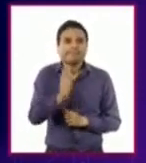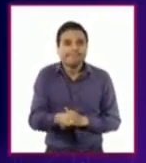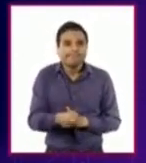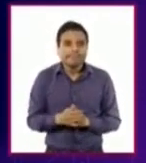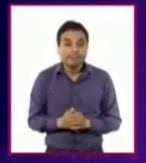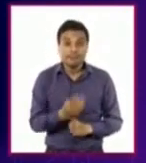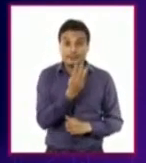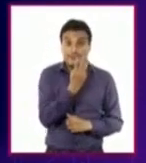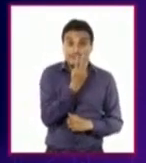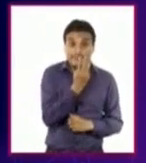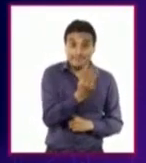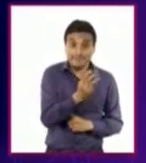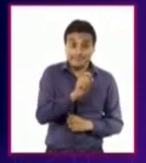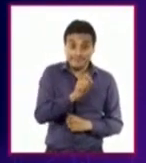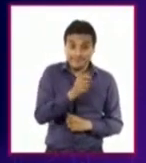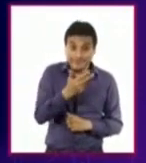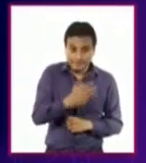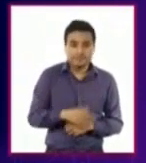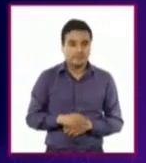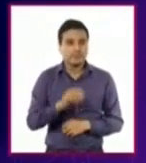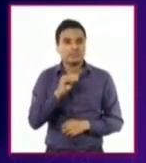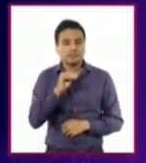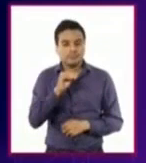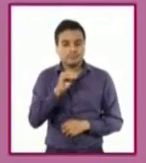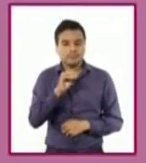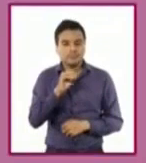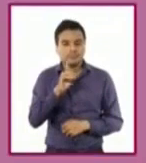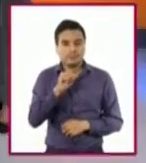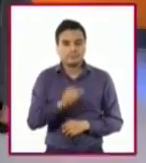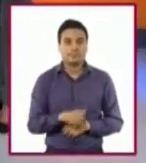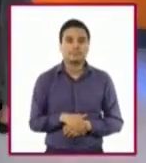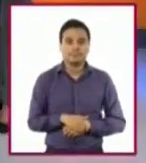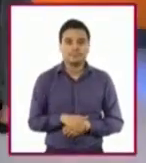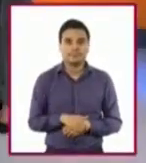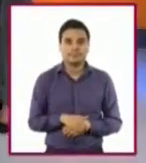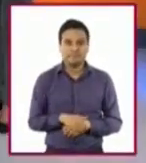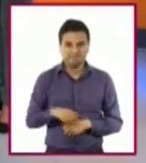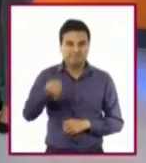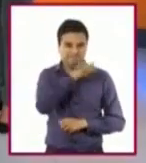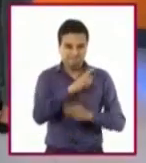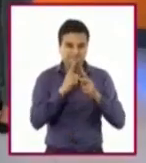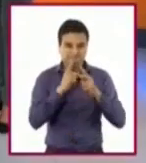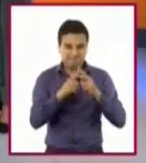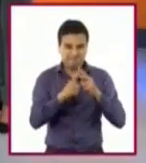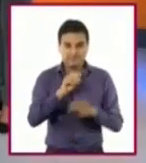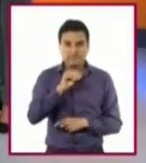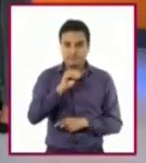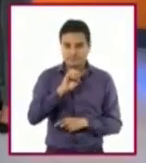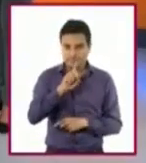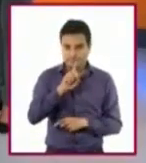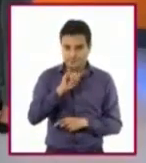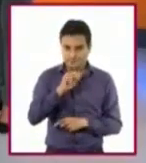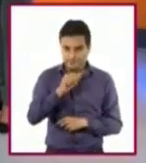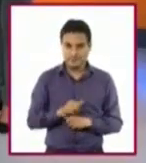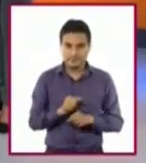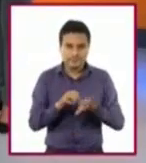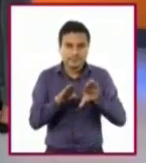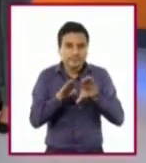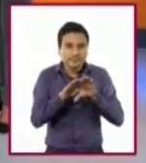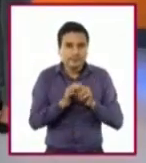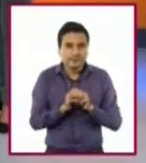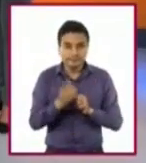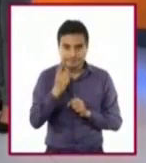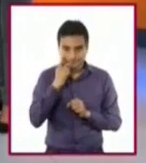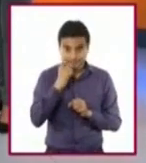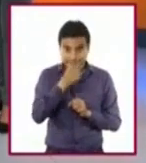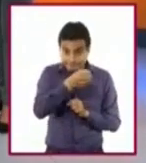3.8 es la moda de este conjunto de datos calculemos ahora la mediana para ello hay que ordenar